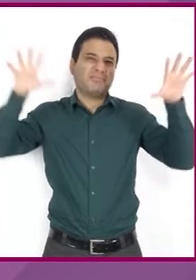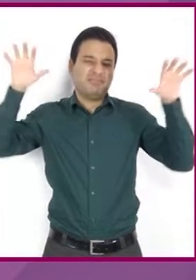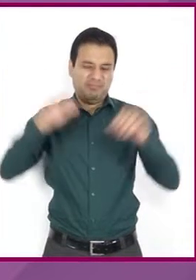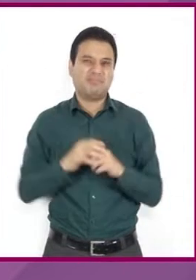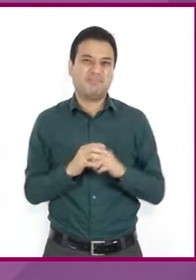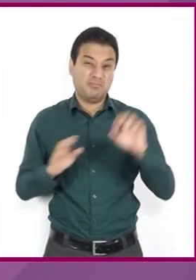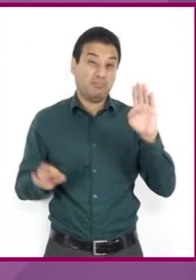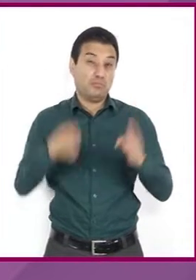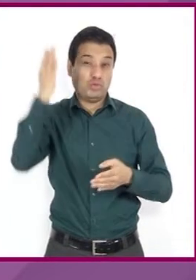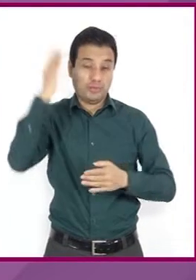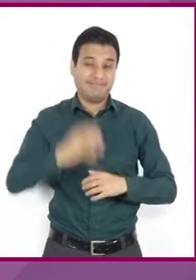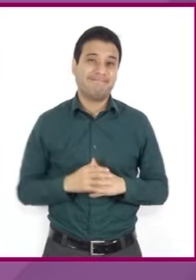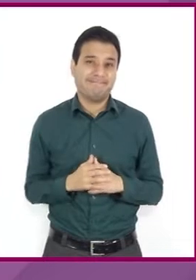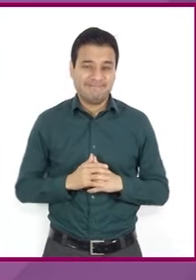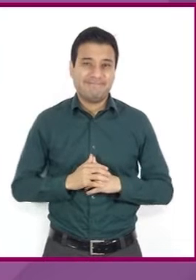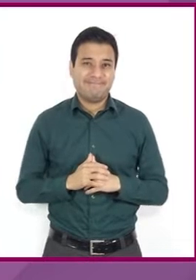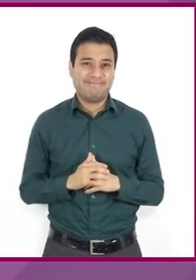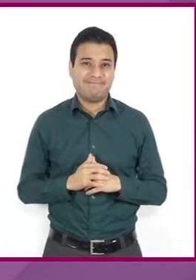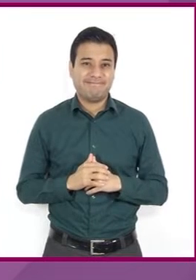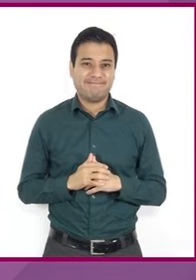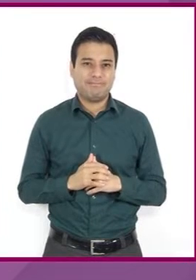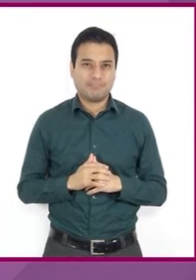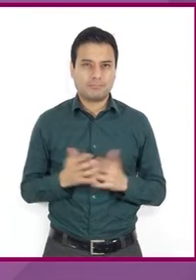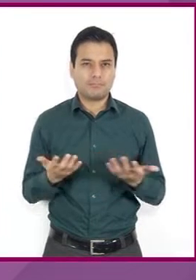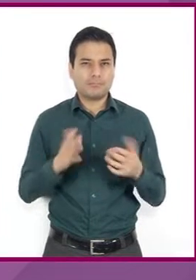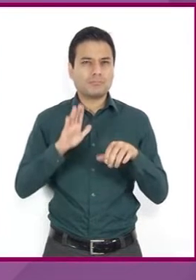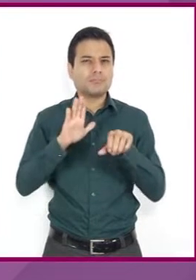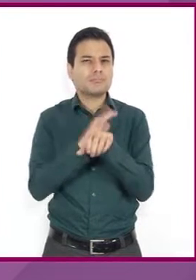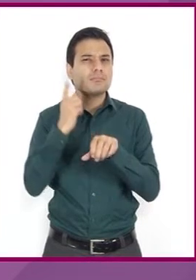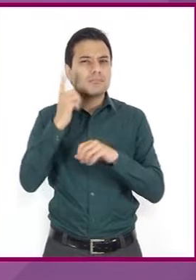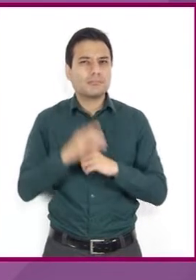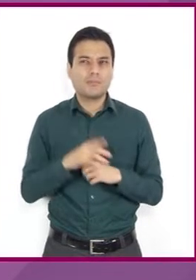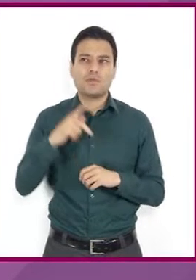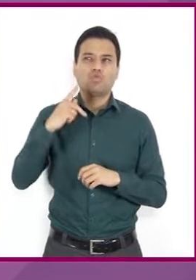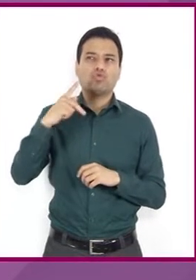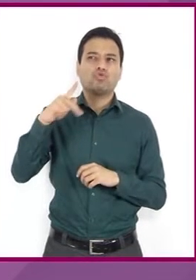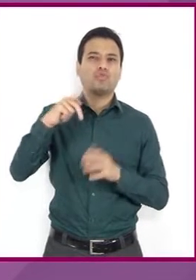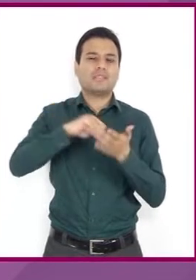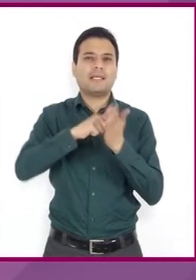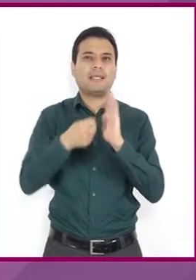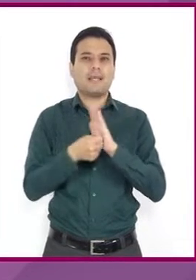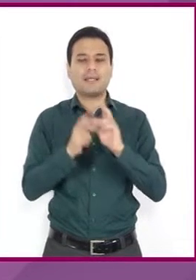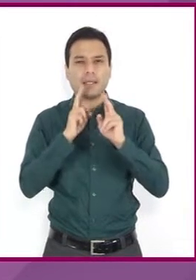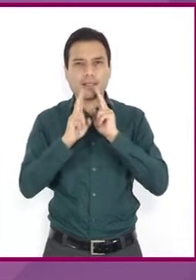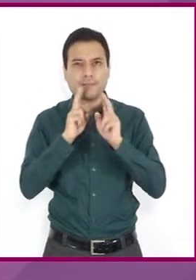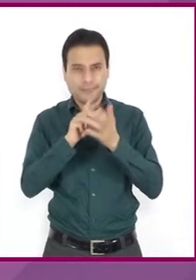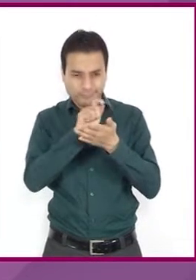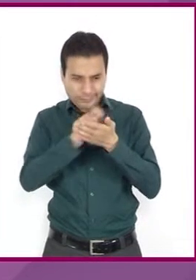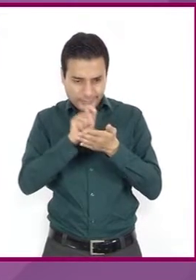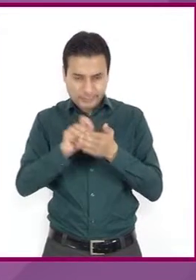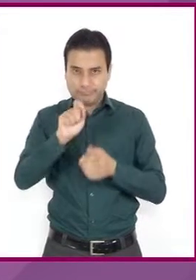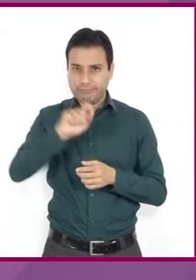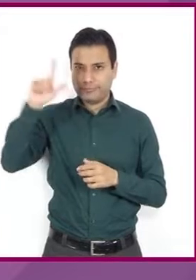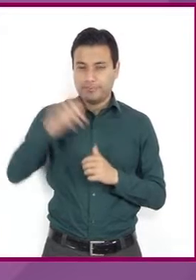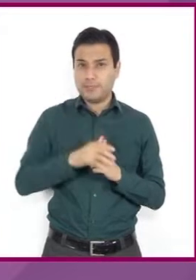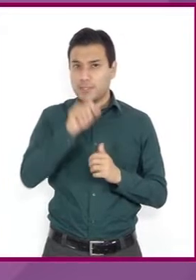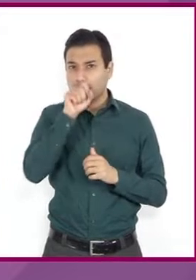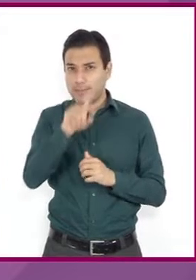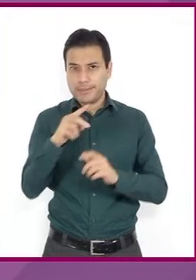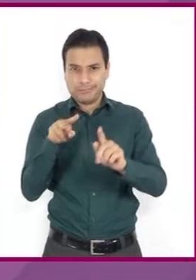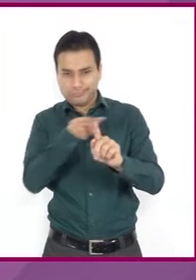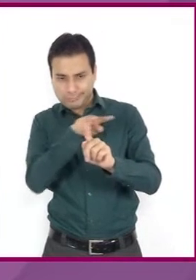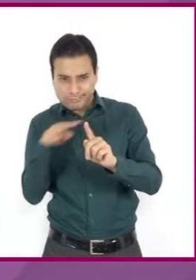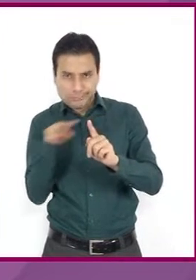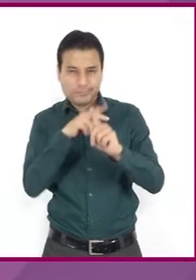fronteras latinoamericanas, gracias a que renovaron las técnicas narrativas y mostraron nuevos puntos de vista en las